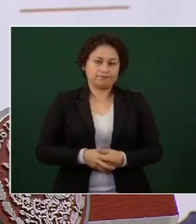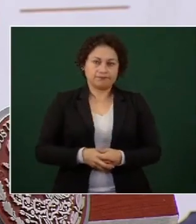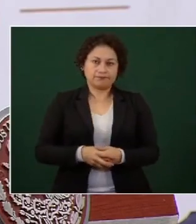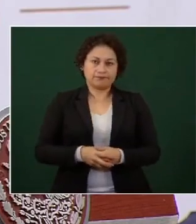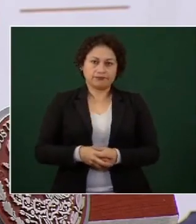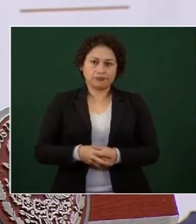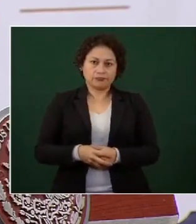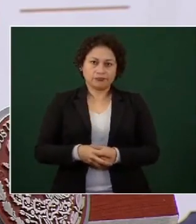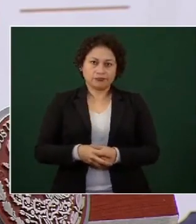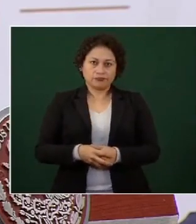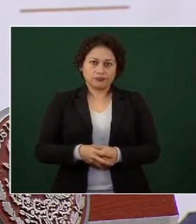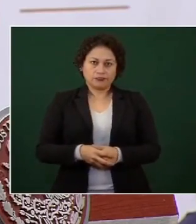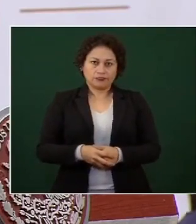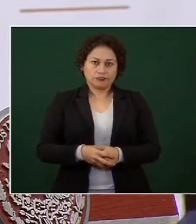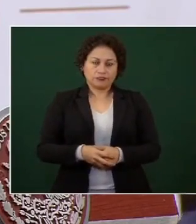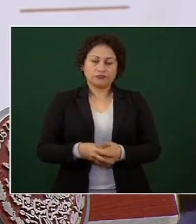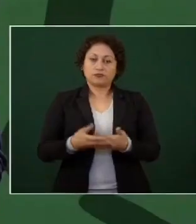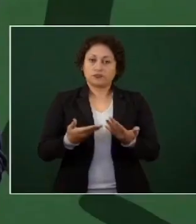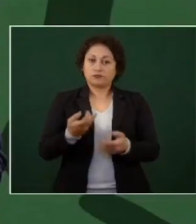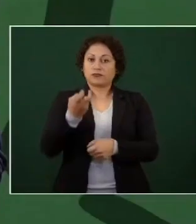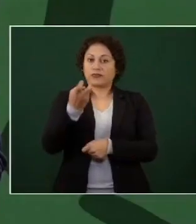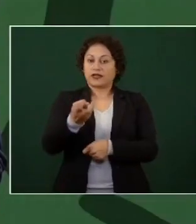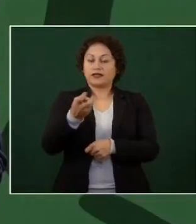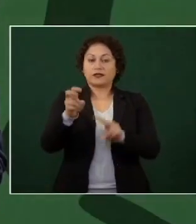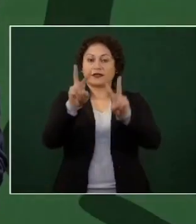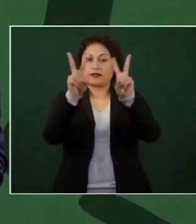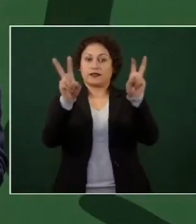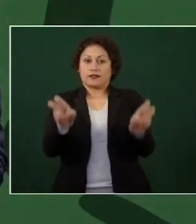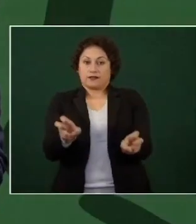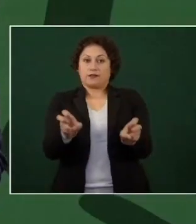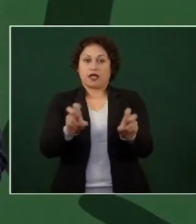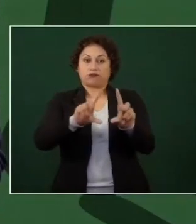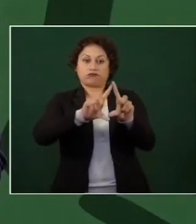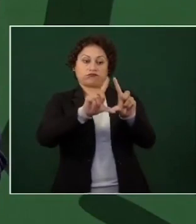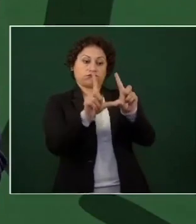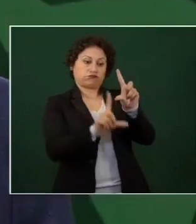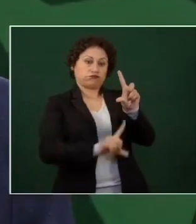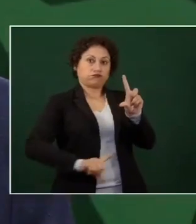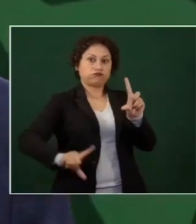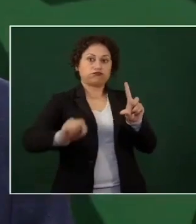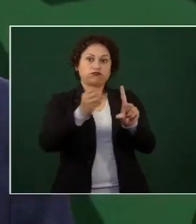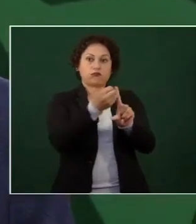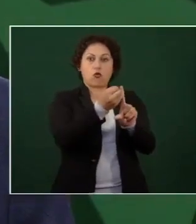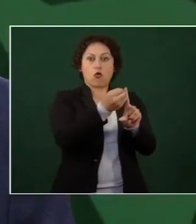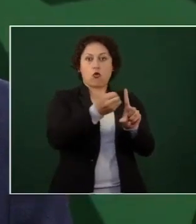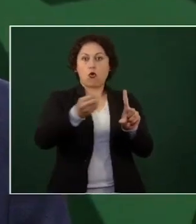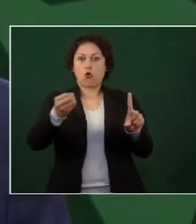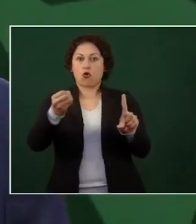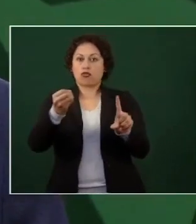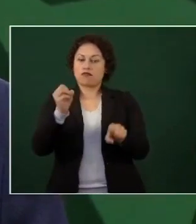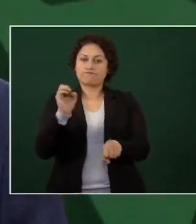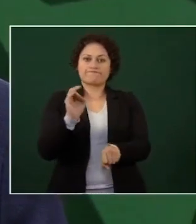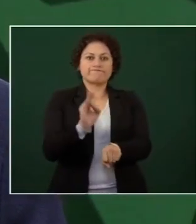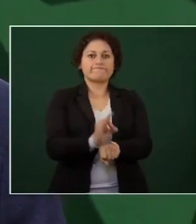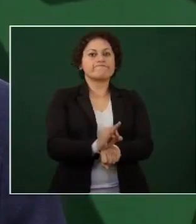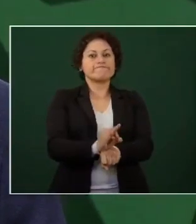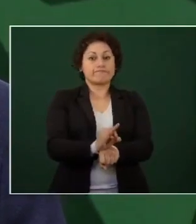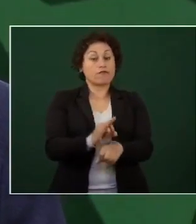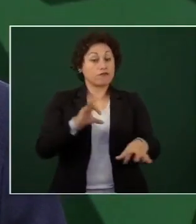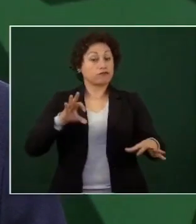Y tiene que ver con la seguridad del Estado, tiene que ver con la estabilidad